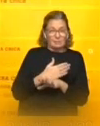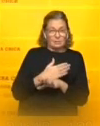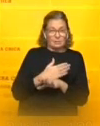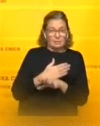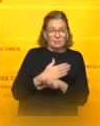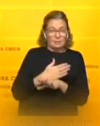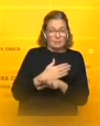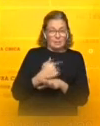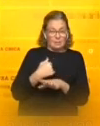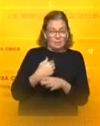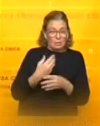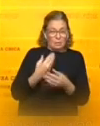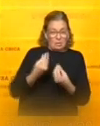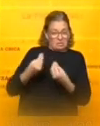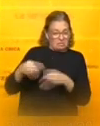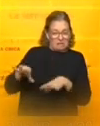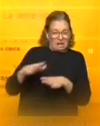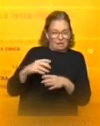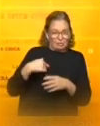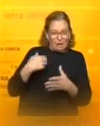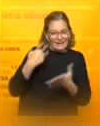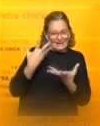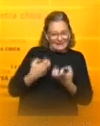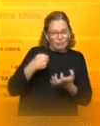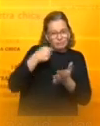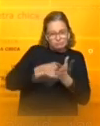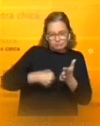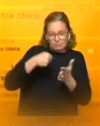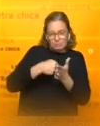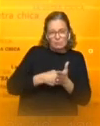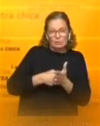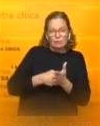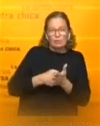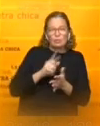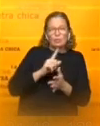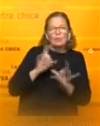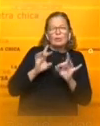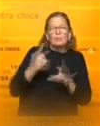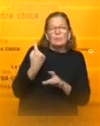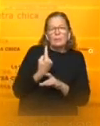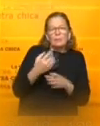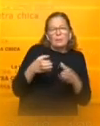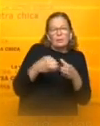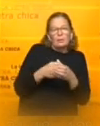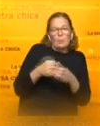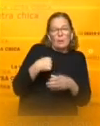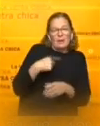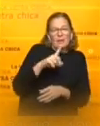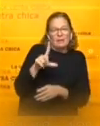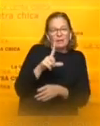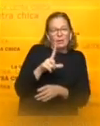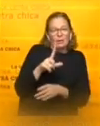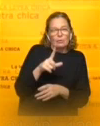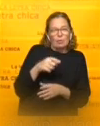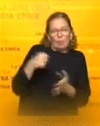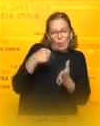por lo menos no me saca las ganas de militar, ni mucho menos de luchar, que, a ver, no estoy luchando ni para solo para mí, ni solo para mi gremio, ni solo para mi liceo, sino de